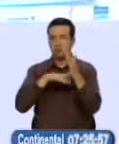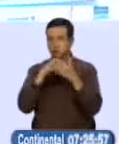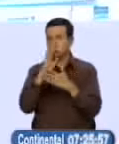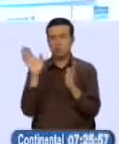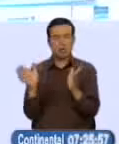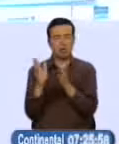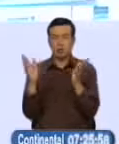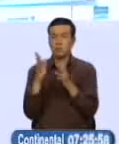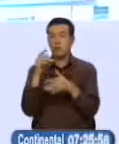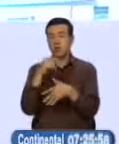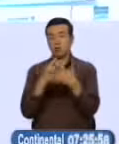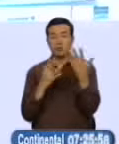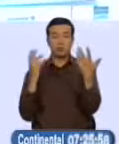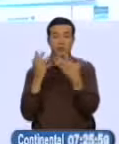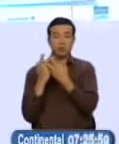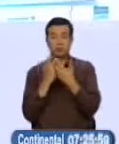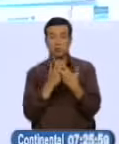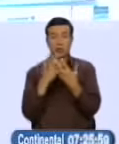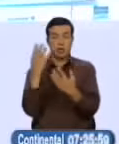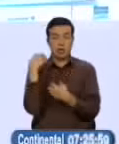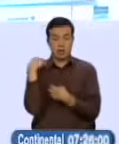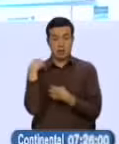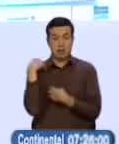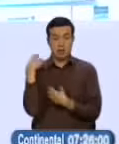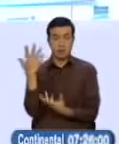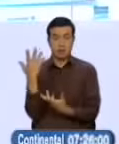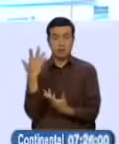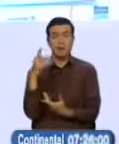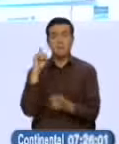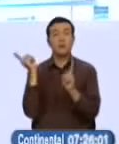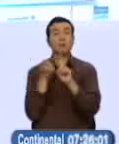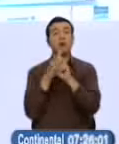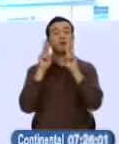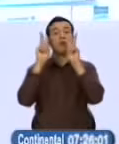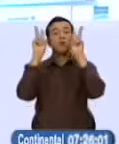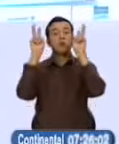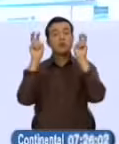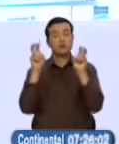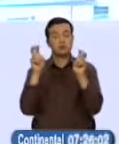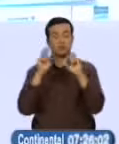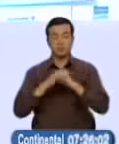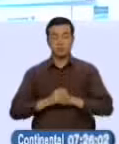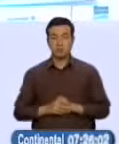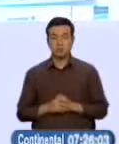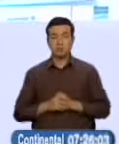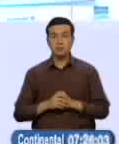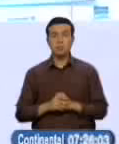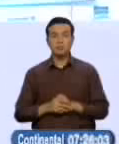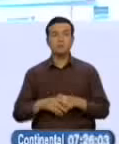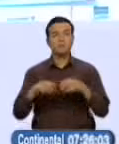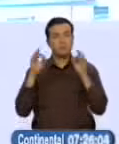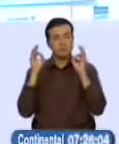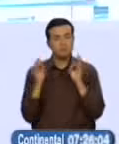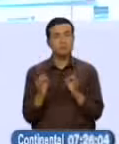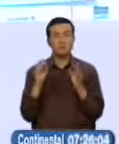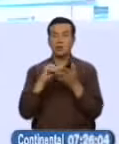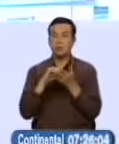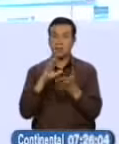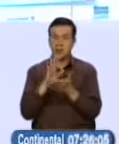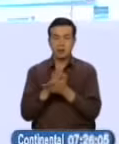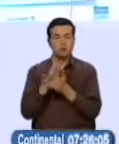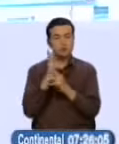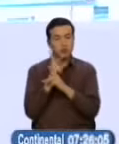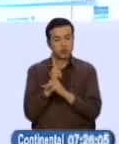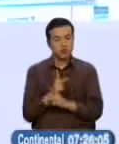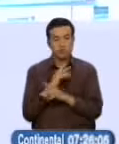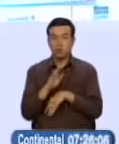una serie de articulado que garantizan, por un lado, el tema de la apuesta efectiva hacia